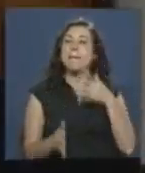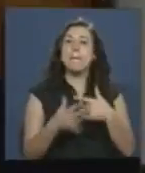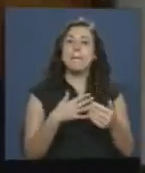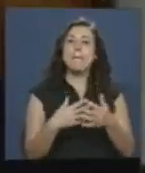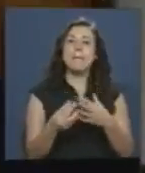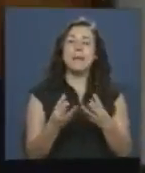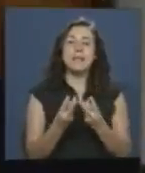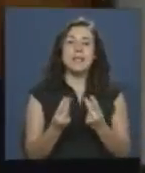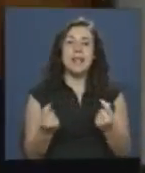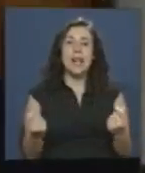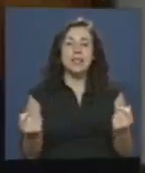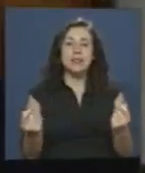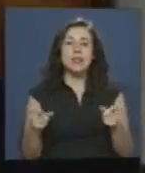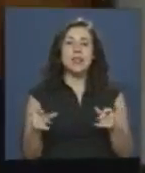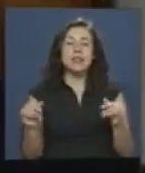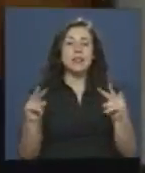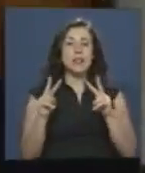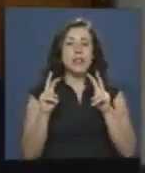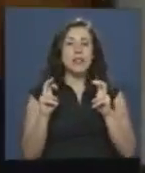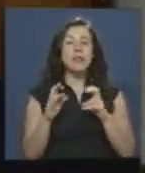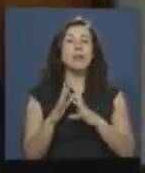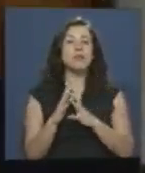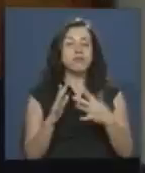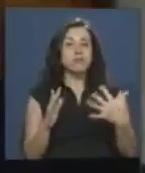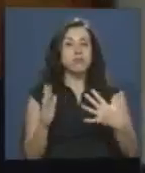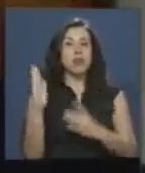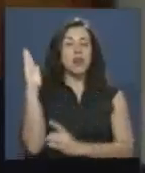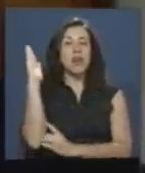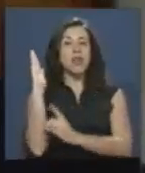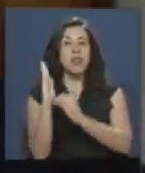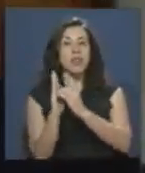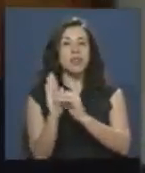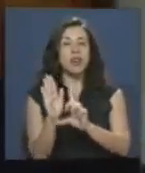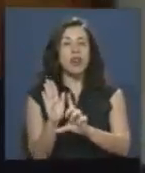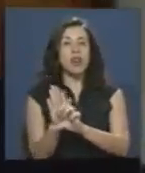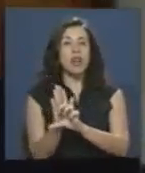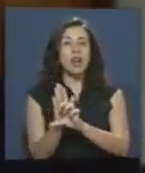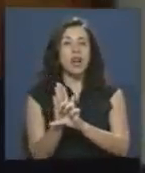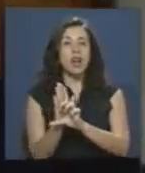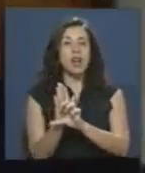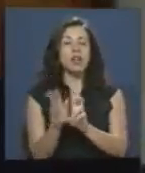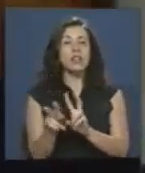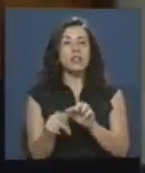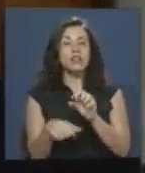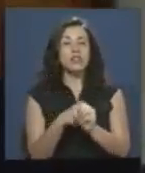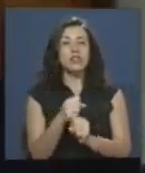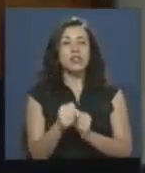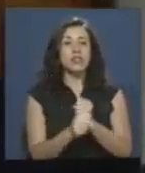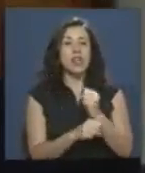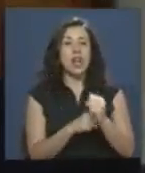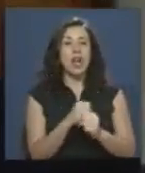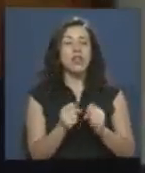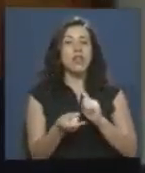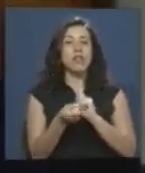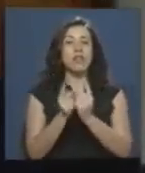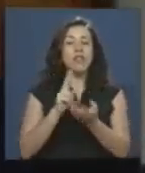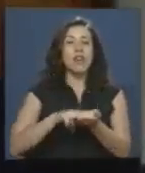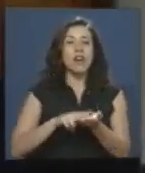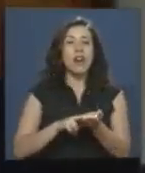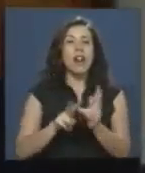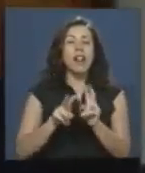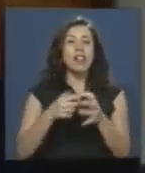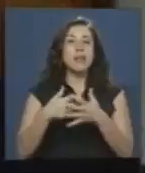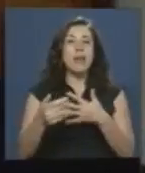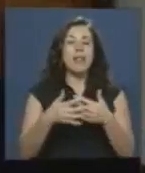transparencia. Esta es una materia que tiene un amplio desarrollo a nivel legal, que se ha ido abierto en estos años y que se ha materializado en el principio